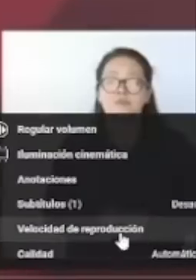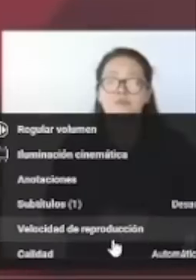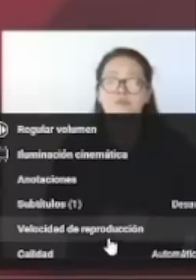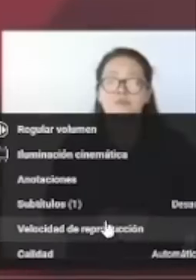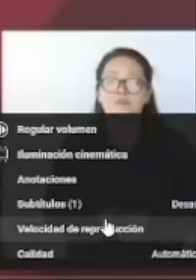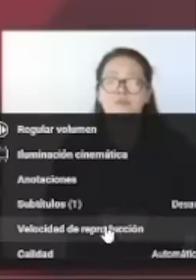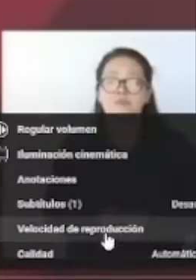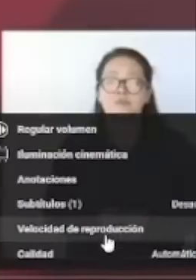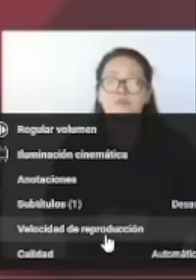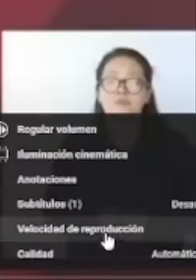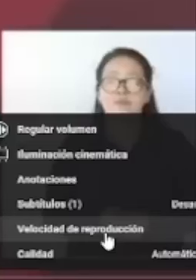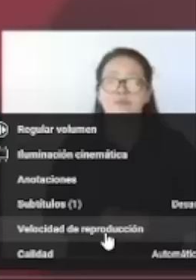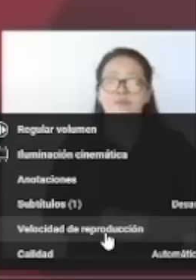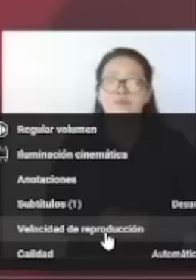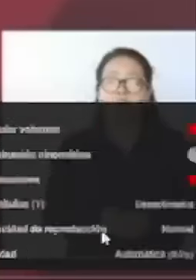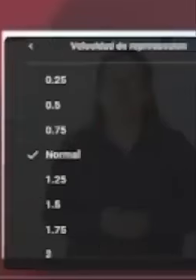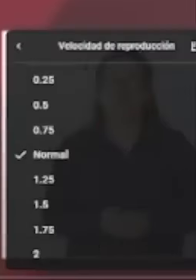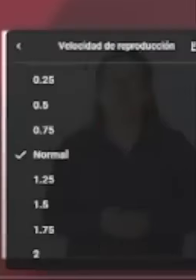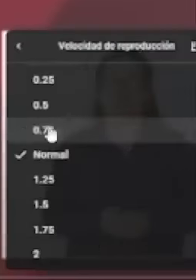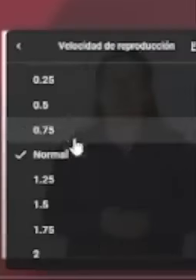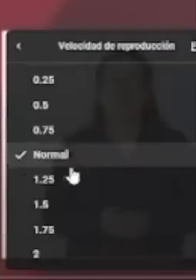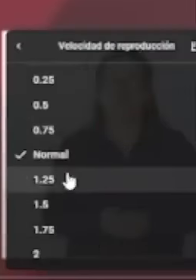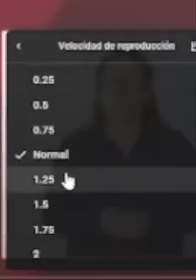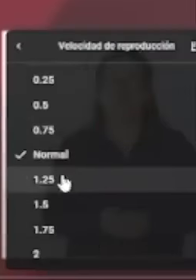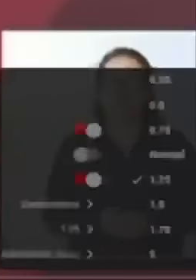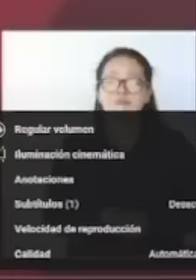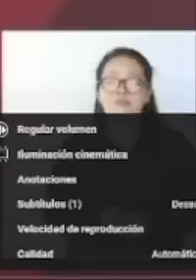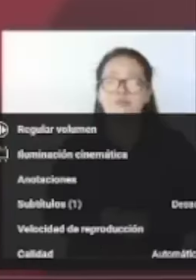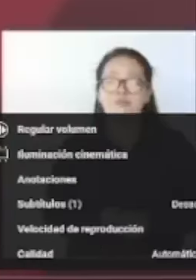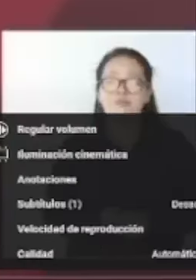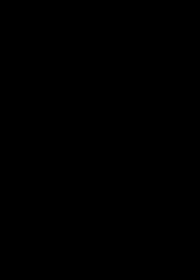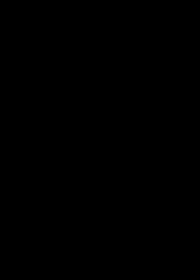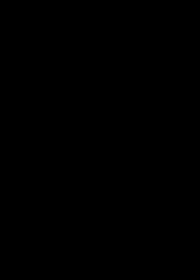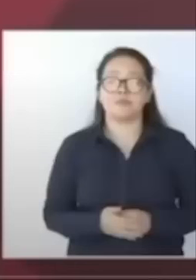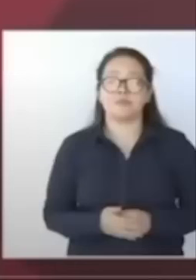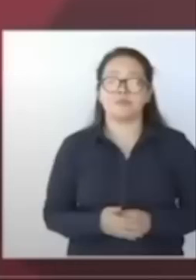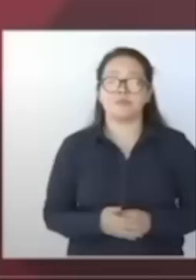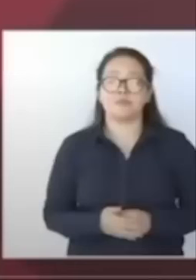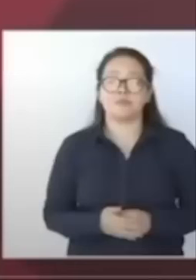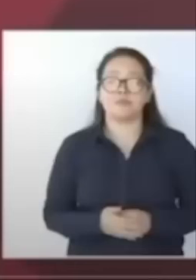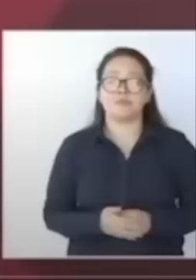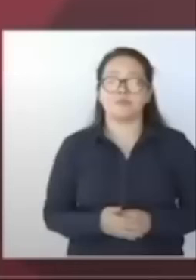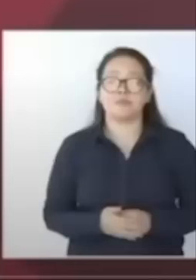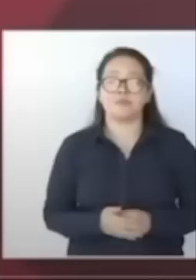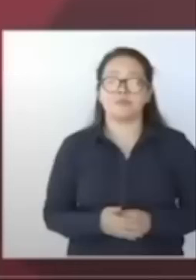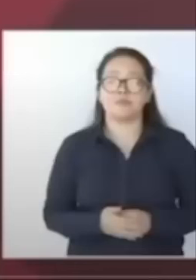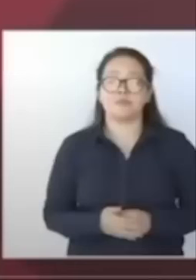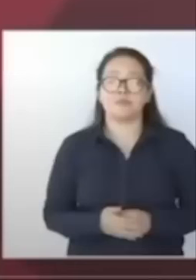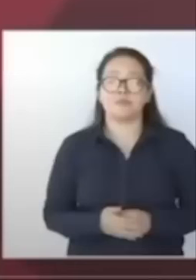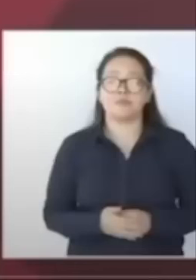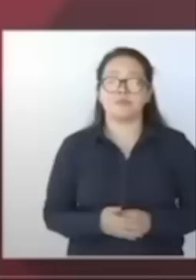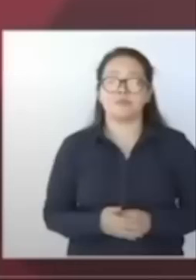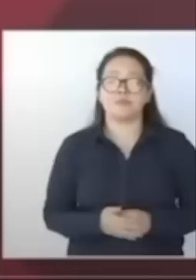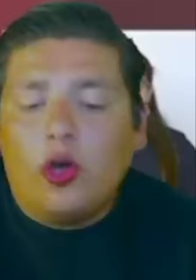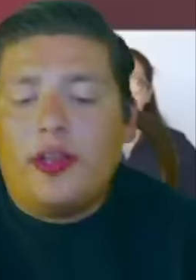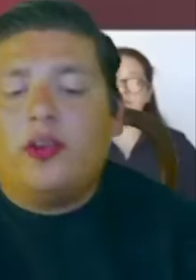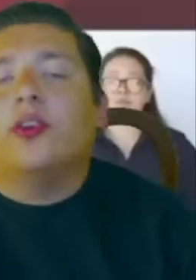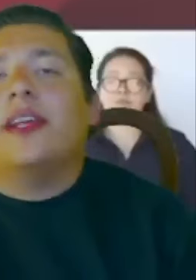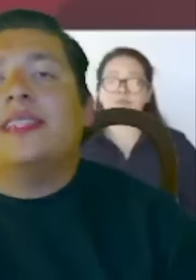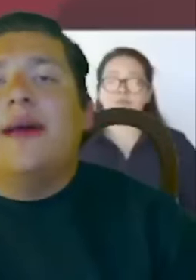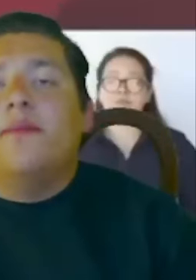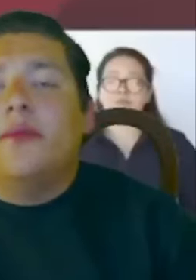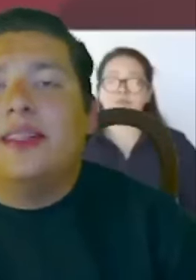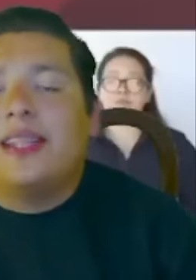por el mensaje que hay detrás. ¿Y a qué me refiero con este mensaje que hay detrás? Pues con el momento